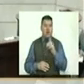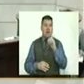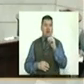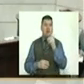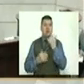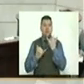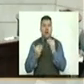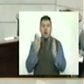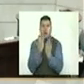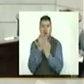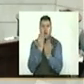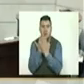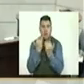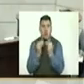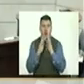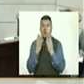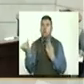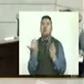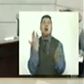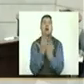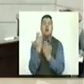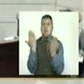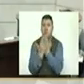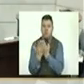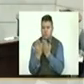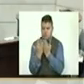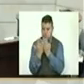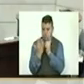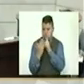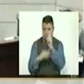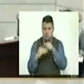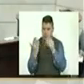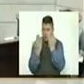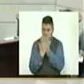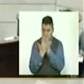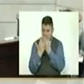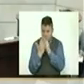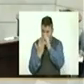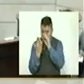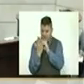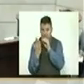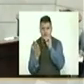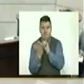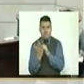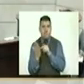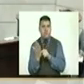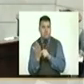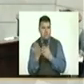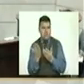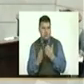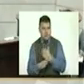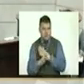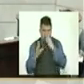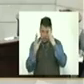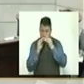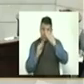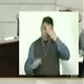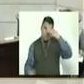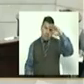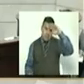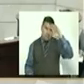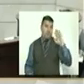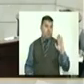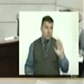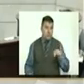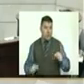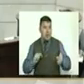track al Congreso no se podía introducir ninguna modificación a lo acordado en La Habana. Y esa fue una